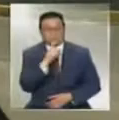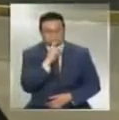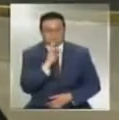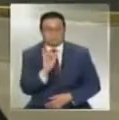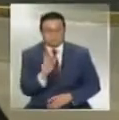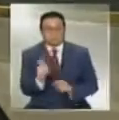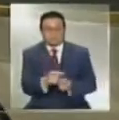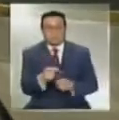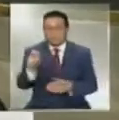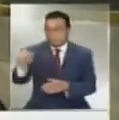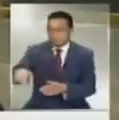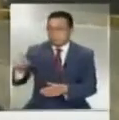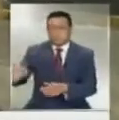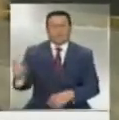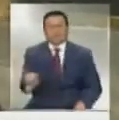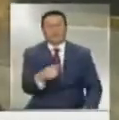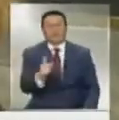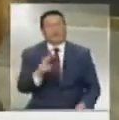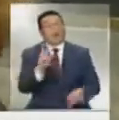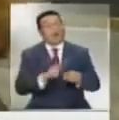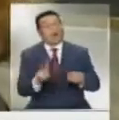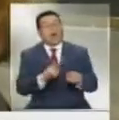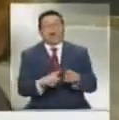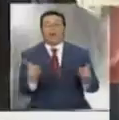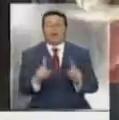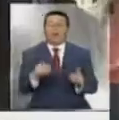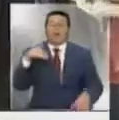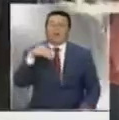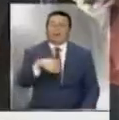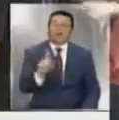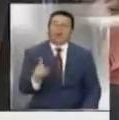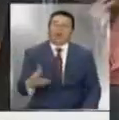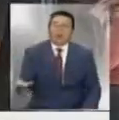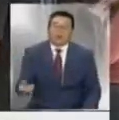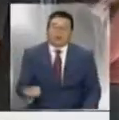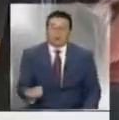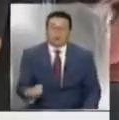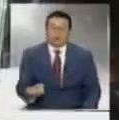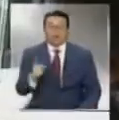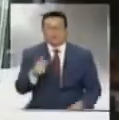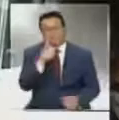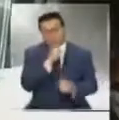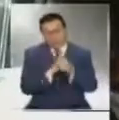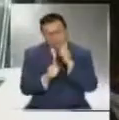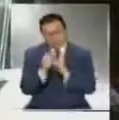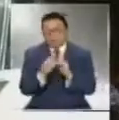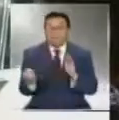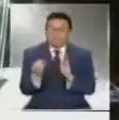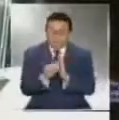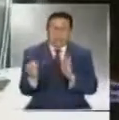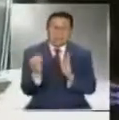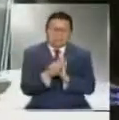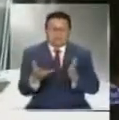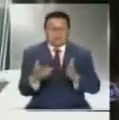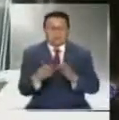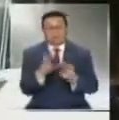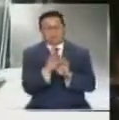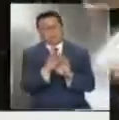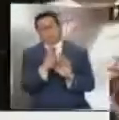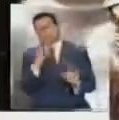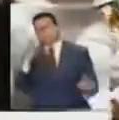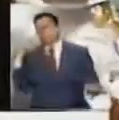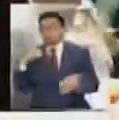para el pasaje, pero no arreglan nada de los buses. Bueno, hay que tener un poco más de paciencia de la que tenemos ya. Se juntan unas tremendas filas en la